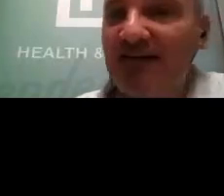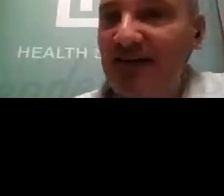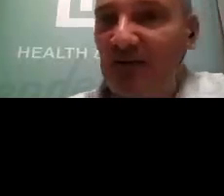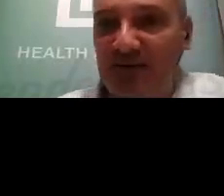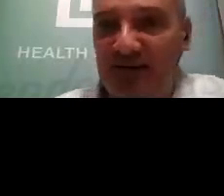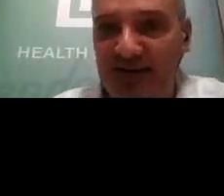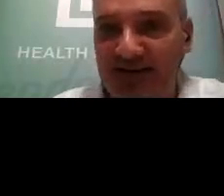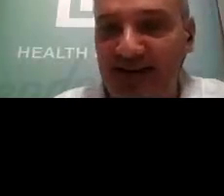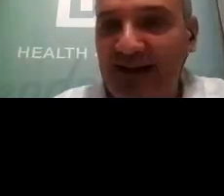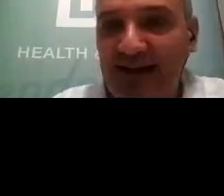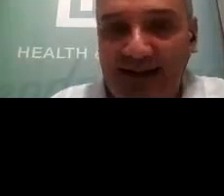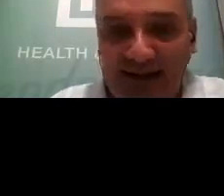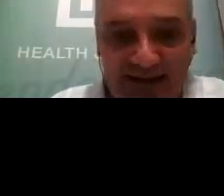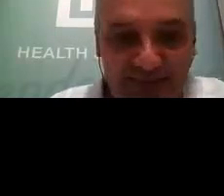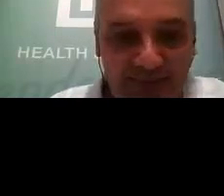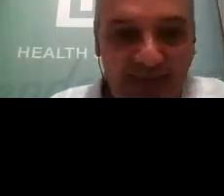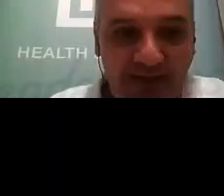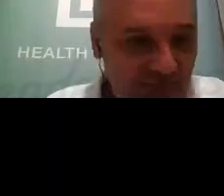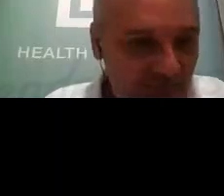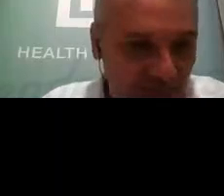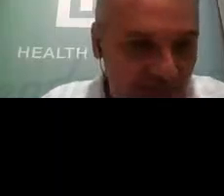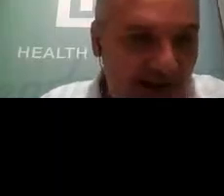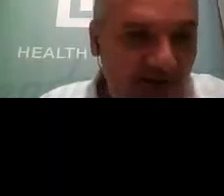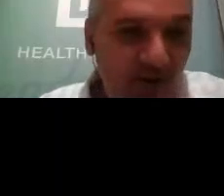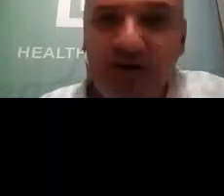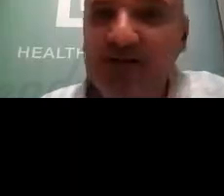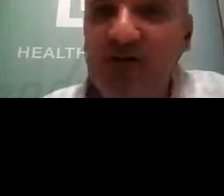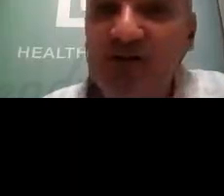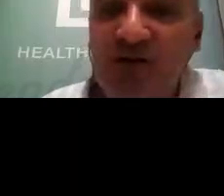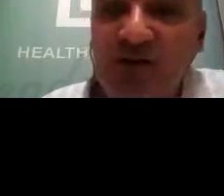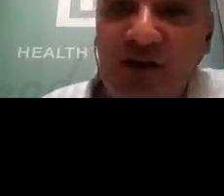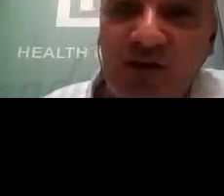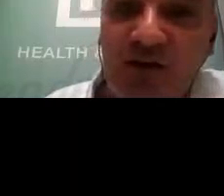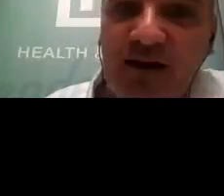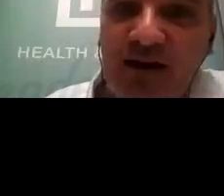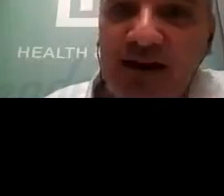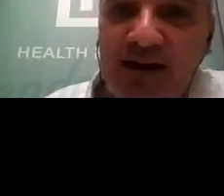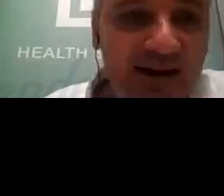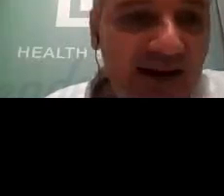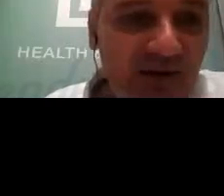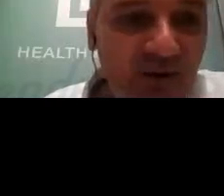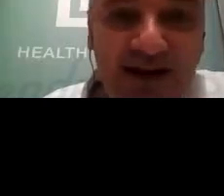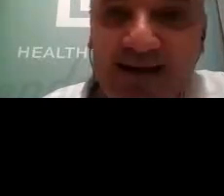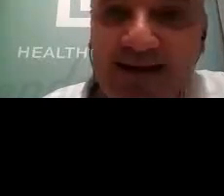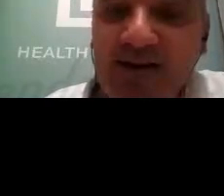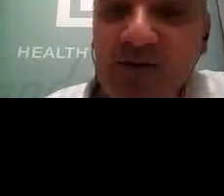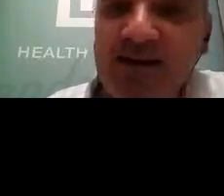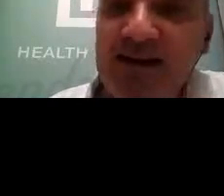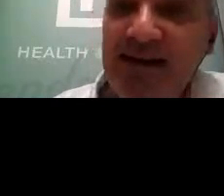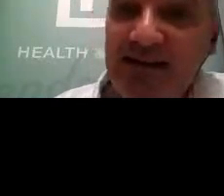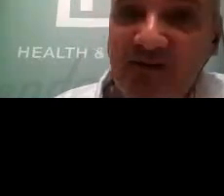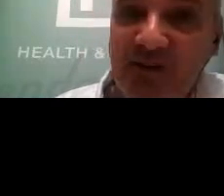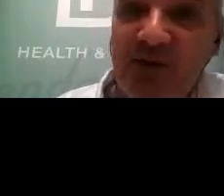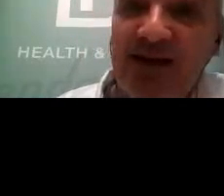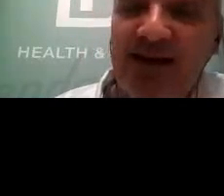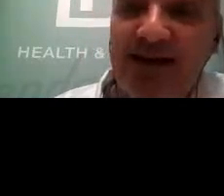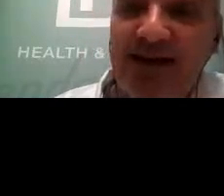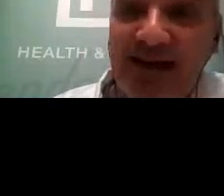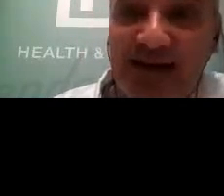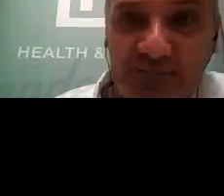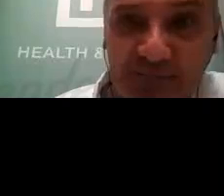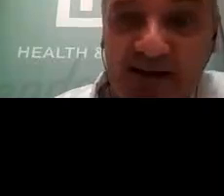manera el estado de bienestar de la salud, el estado fisiológico habitual de la salud y